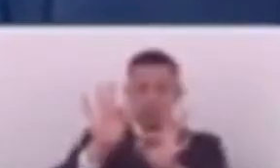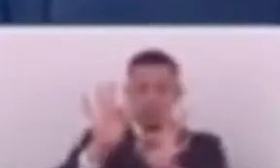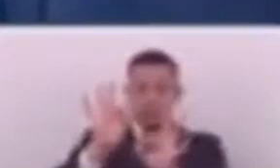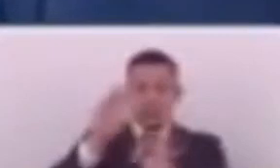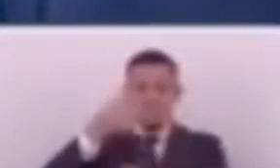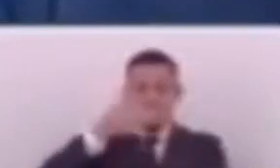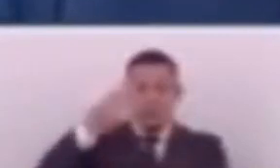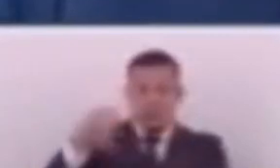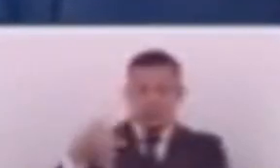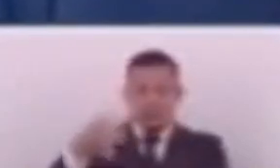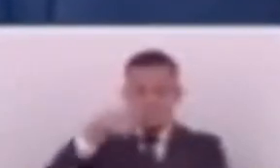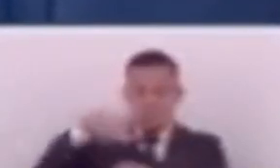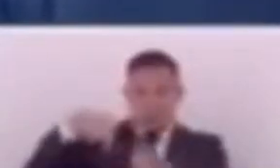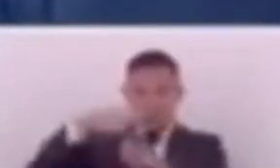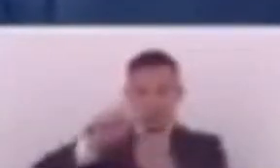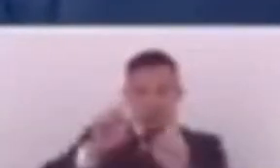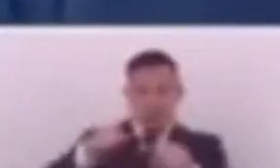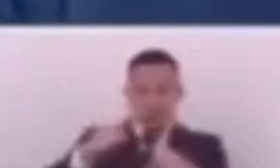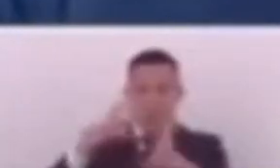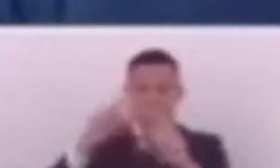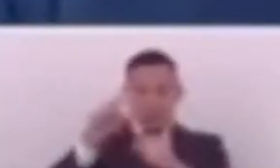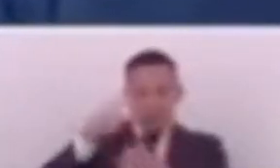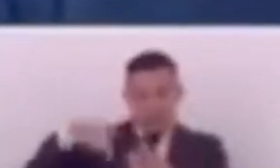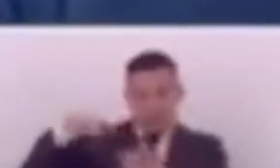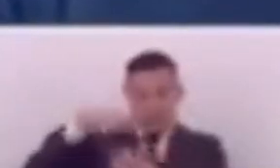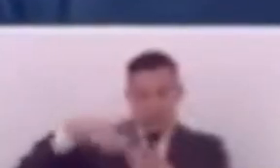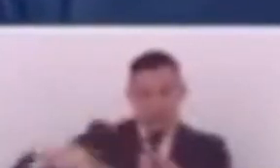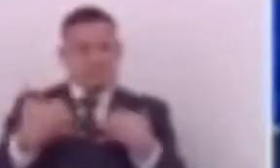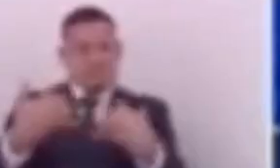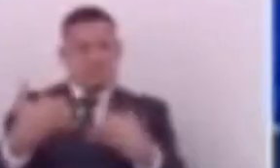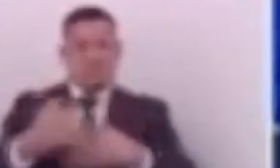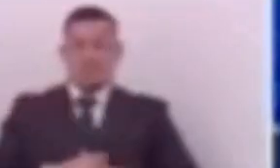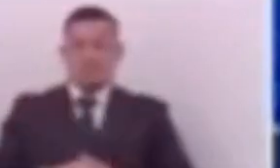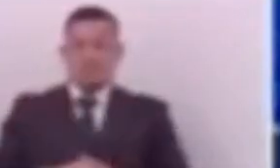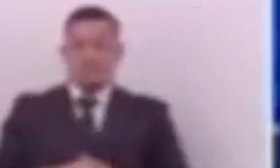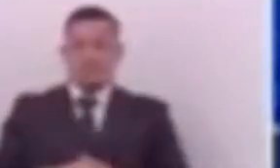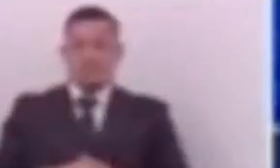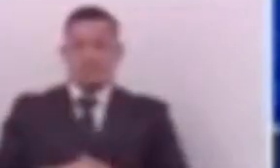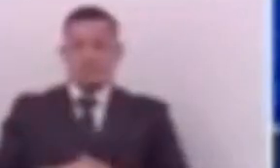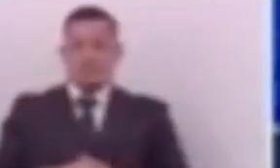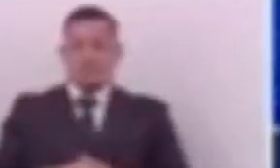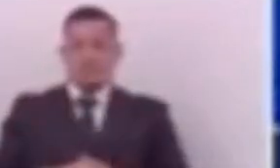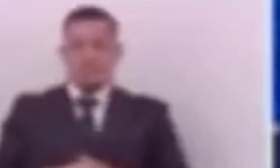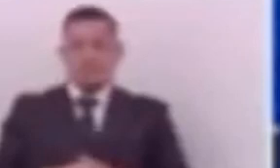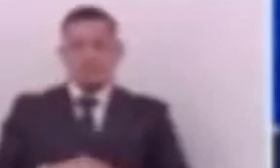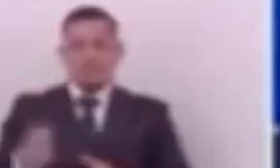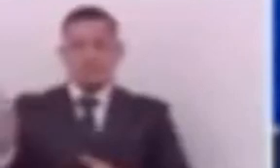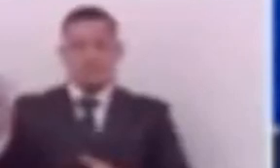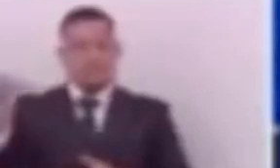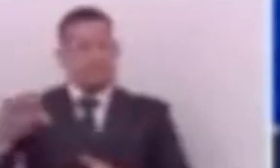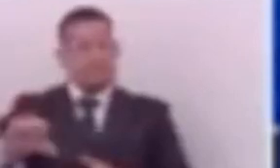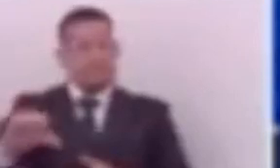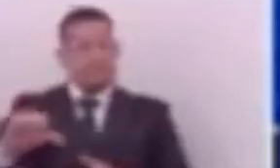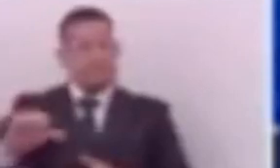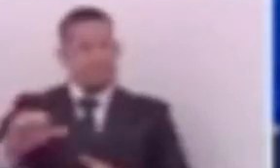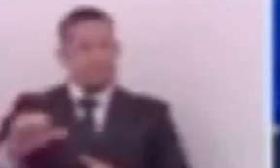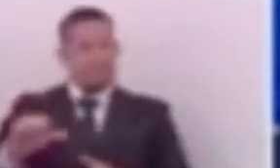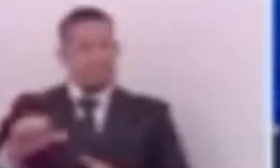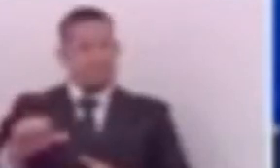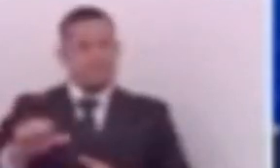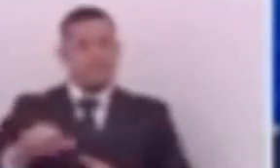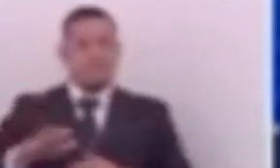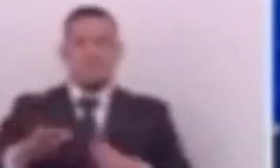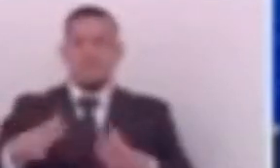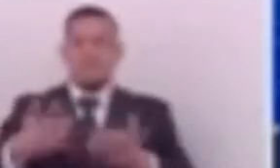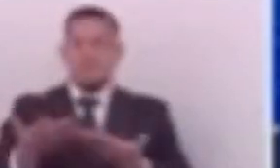la referencia de able bash provocó la reacción de la diputada Villatoro quien en el pleno dijo que Paloma informó para ahí TV